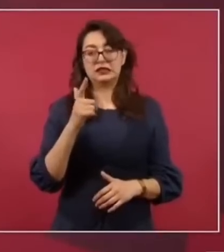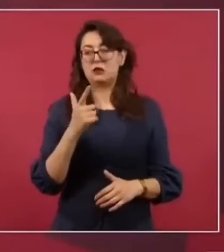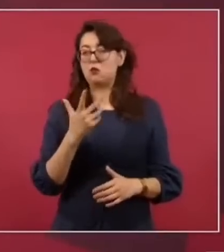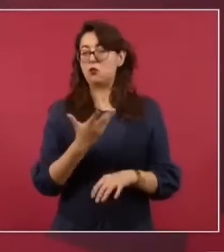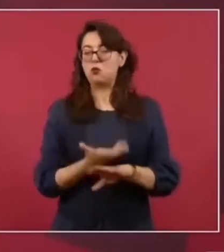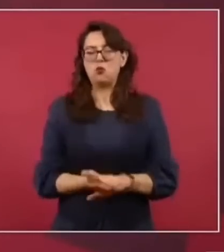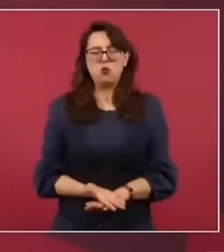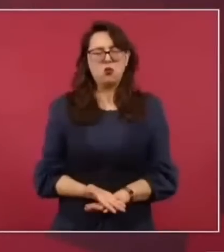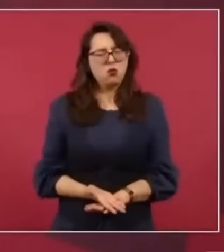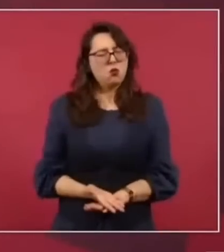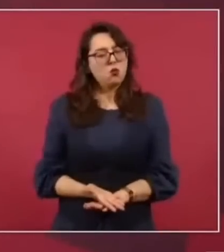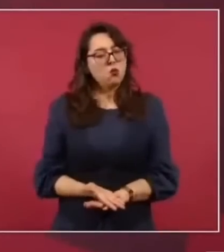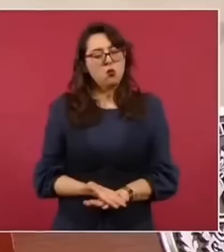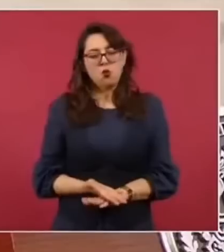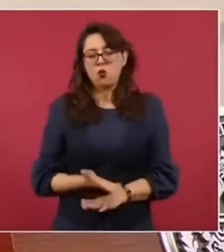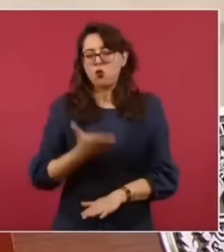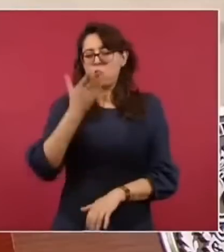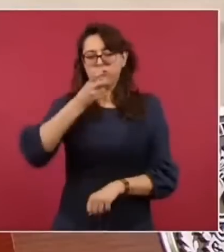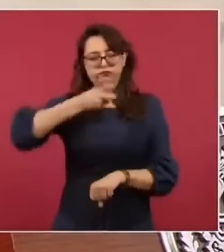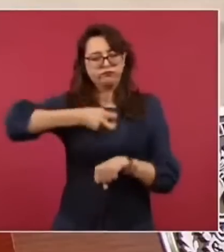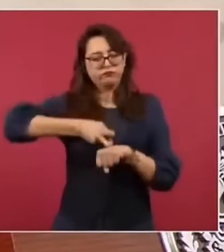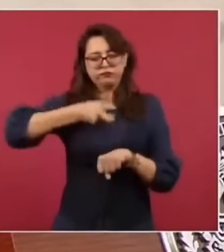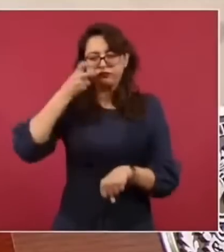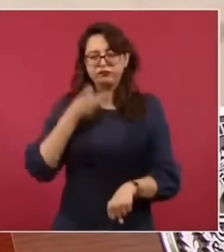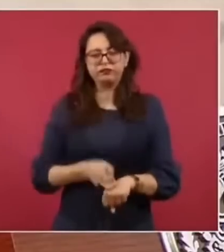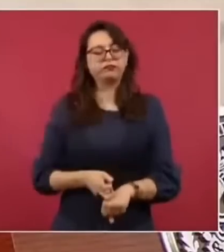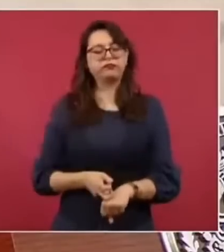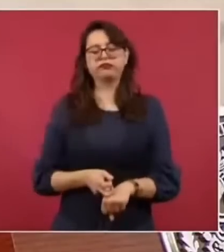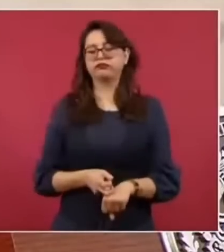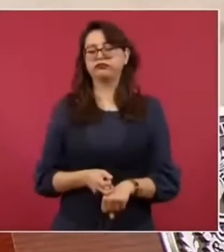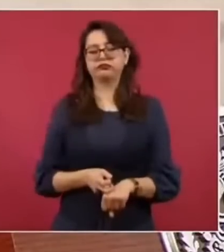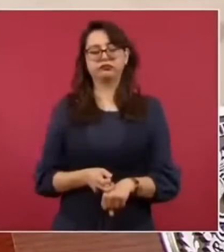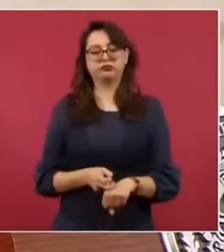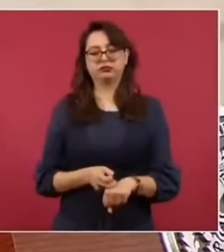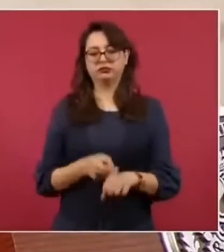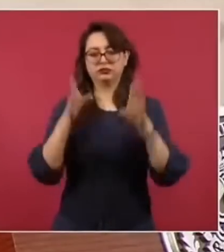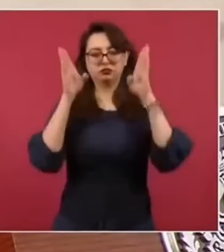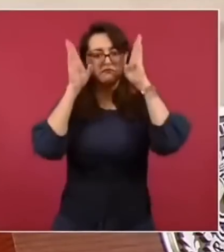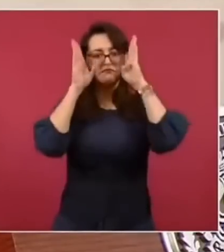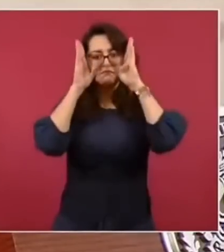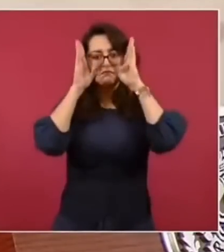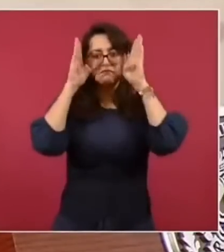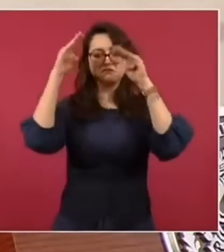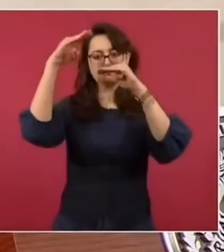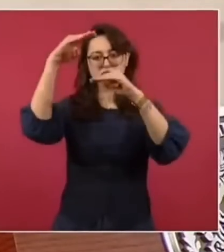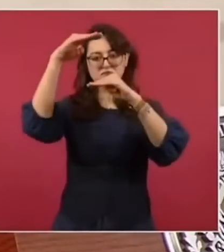tajante y rígida, cuadrada.